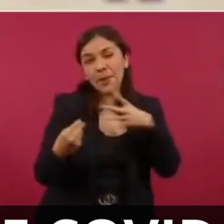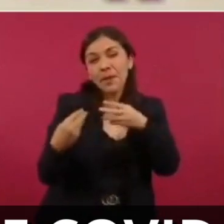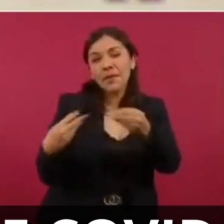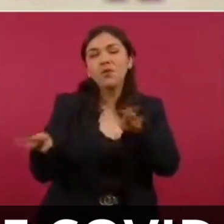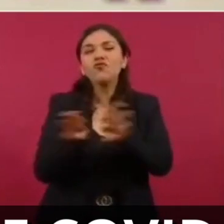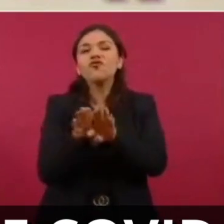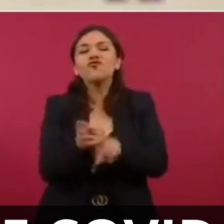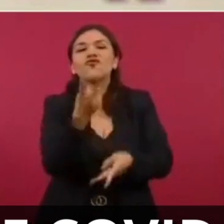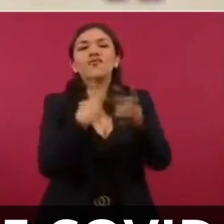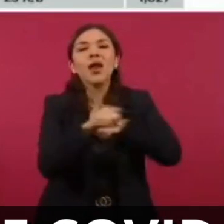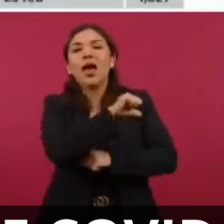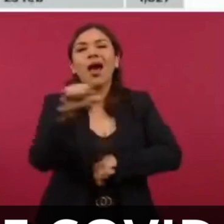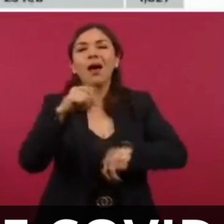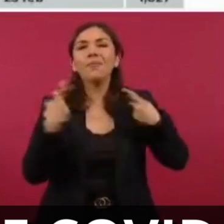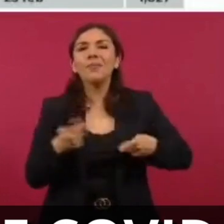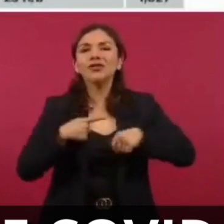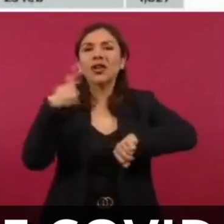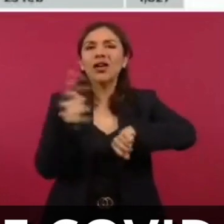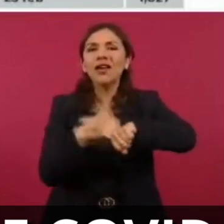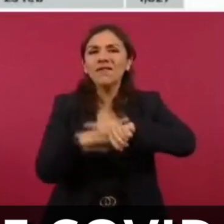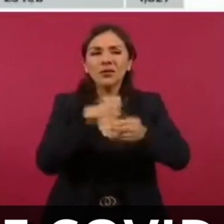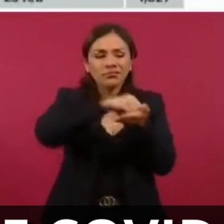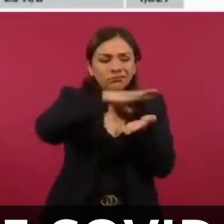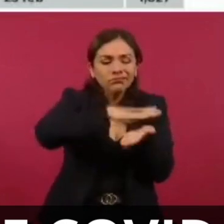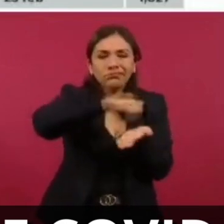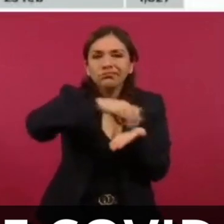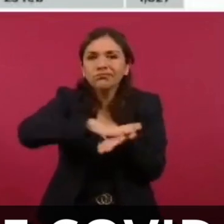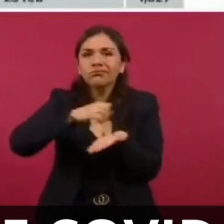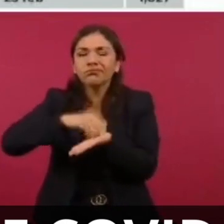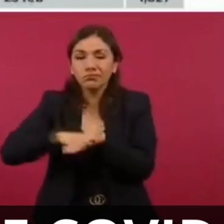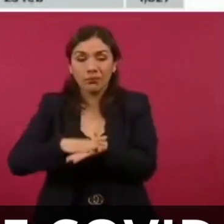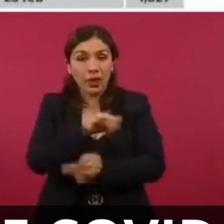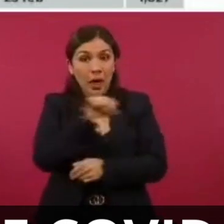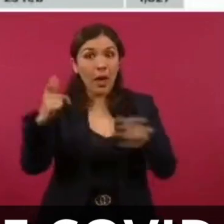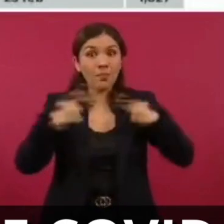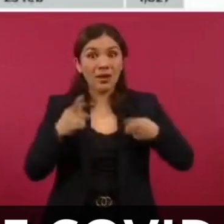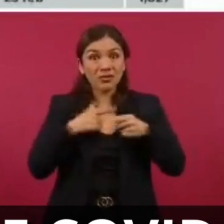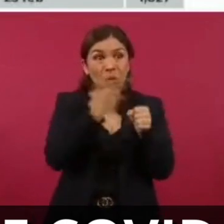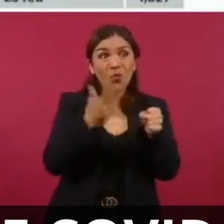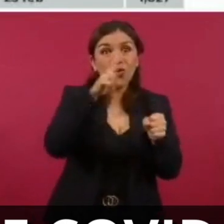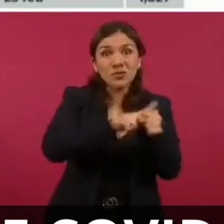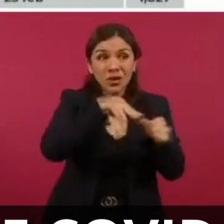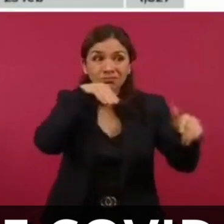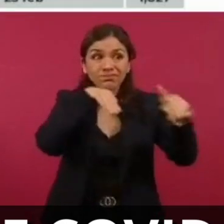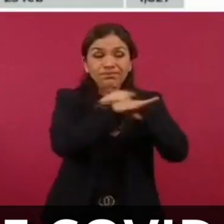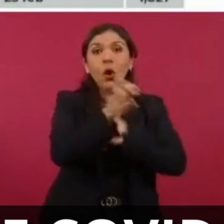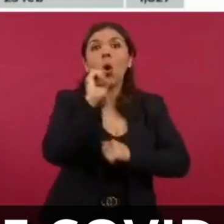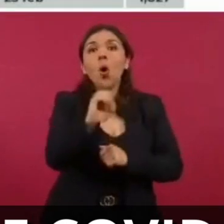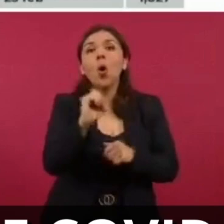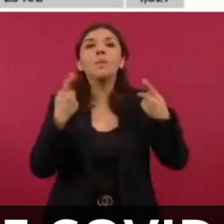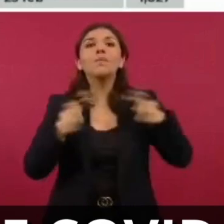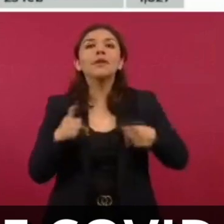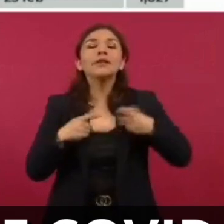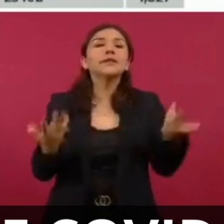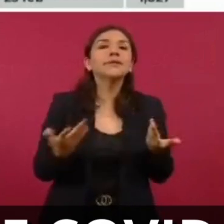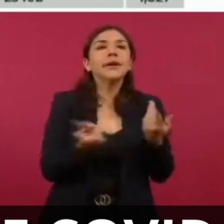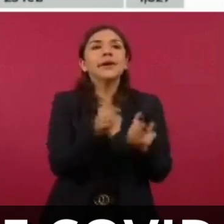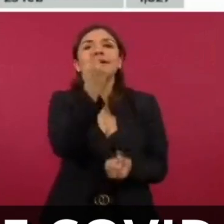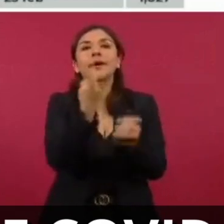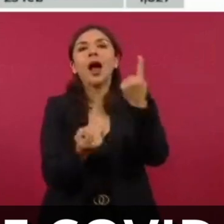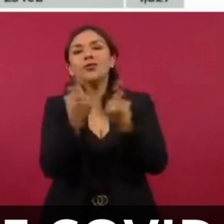de casos, del registro de personas enfermas, personas hospitalizadas y en su momento personas que perdieron la